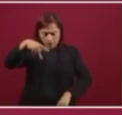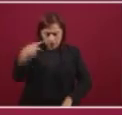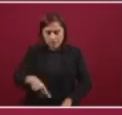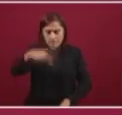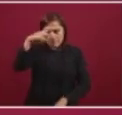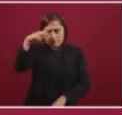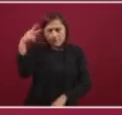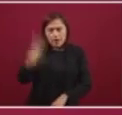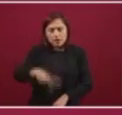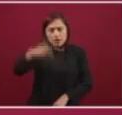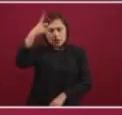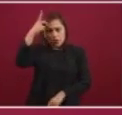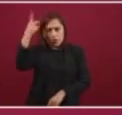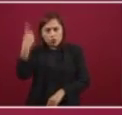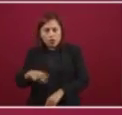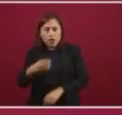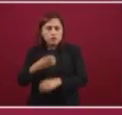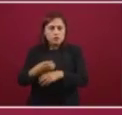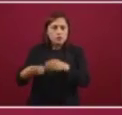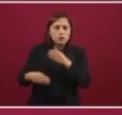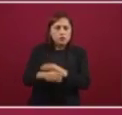O sea,